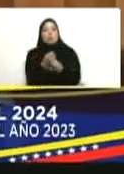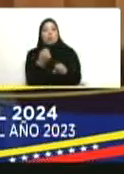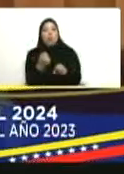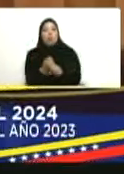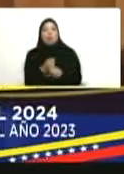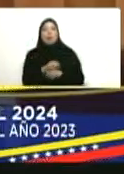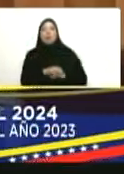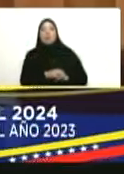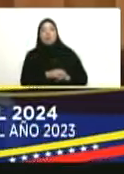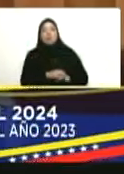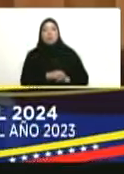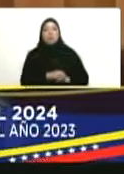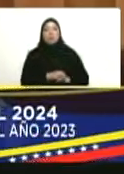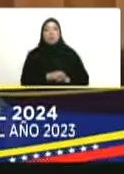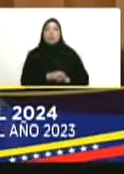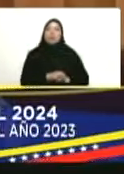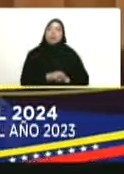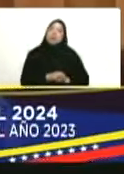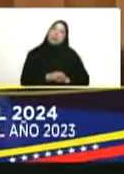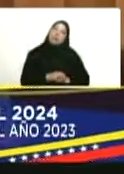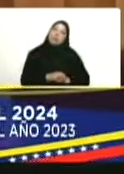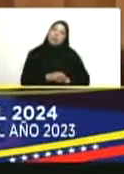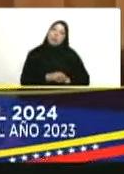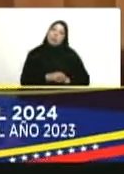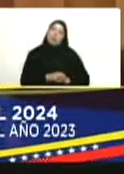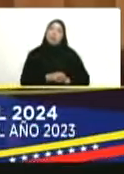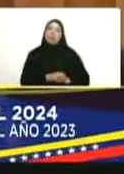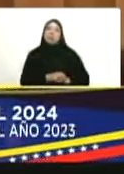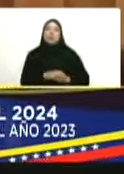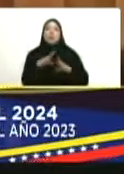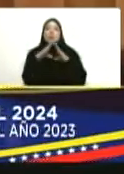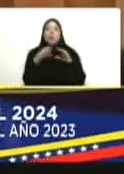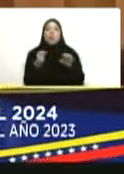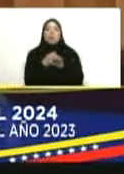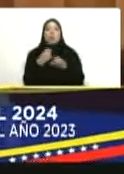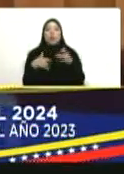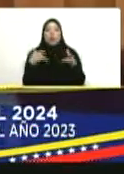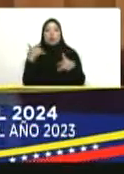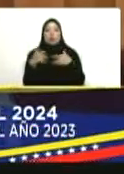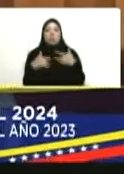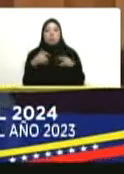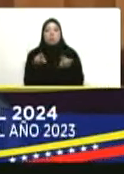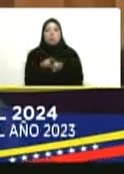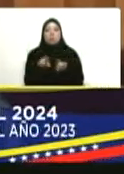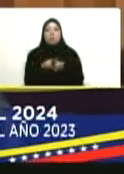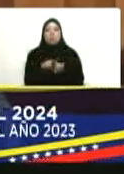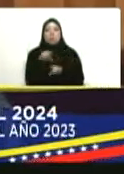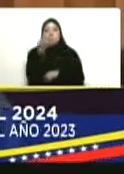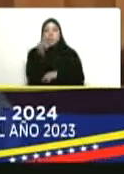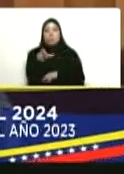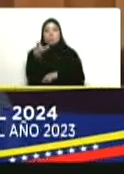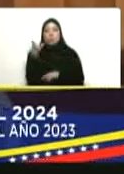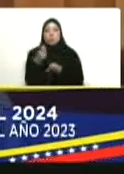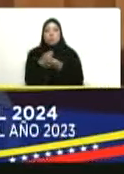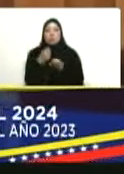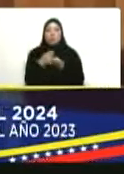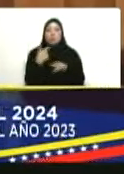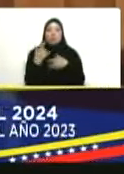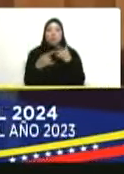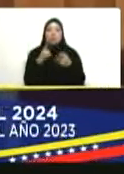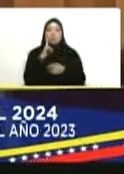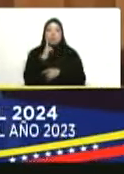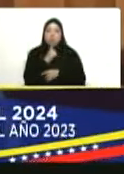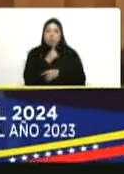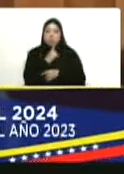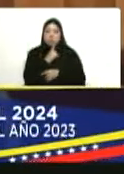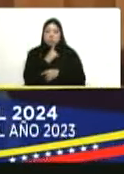¿Pero por qué? Porque sí. Porque nos da la gana. Porque somos los dueños de este país. Porque somos los